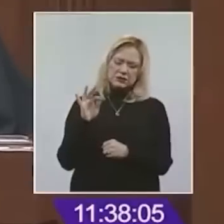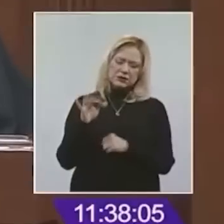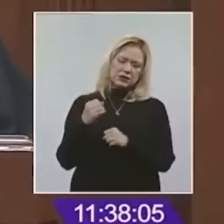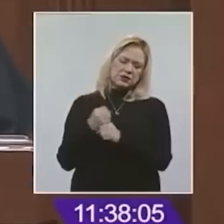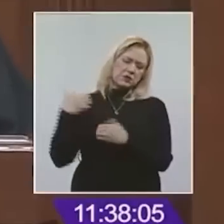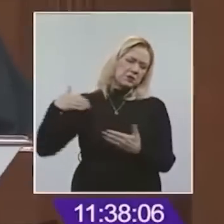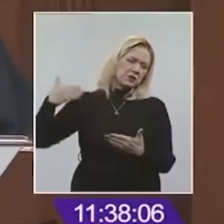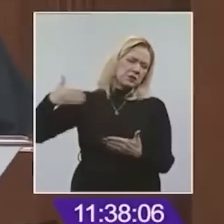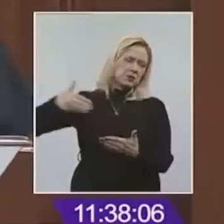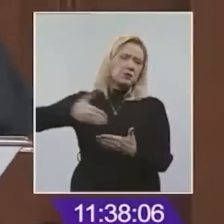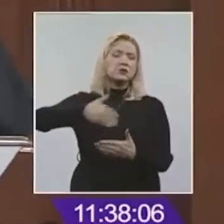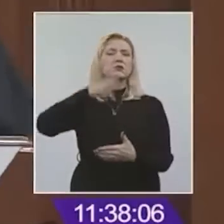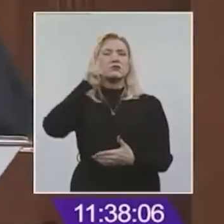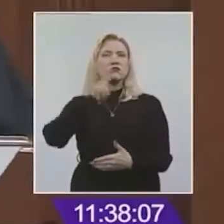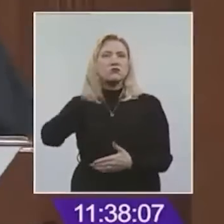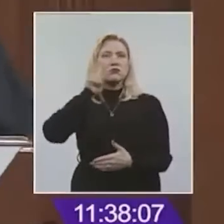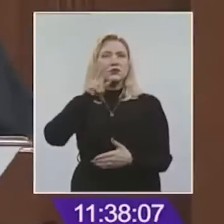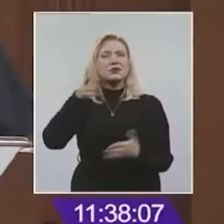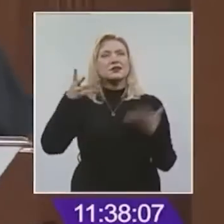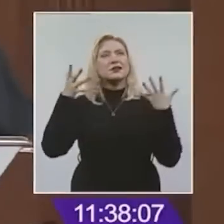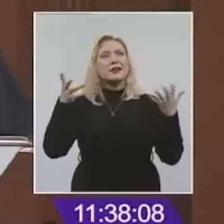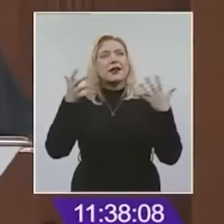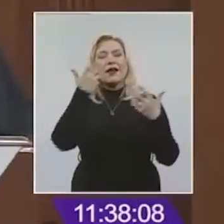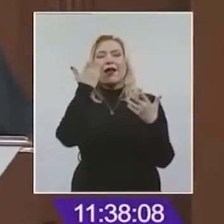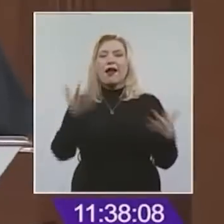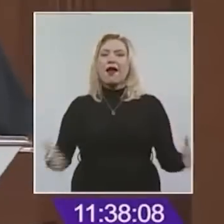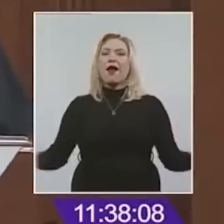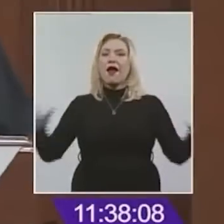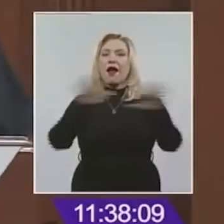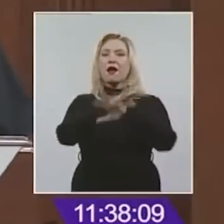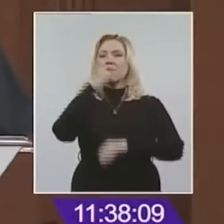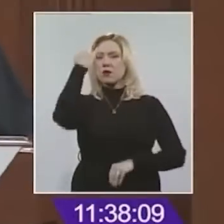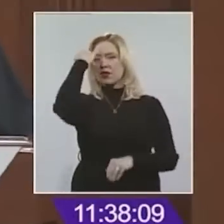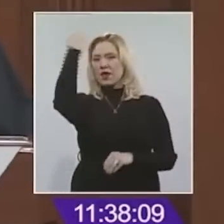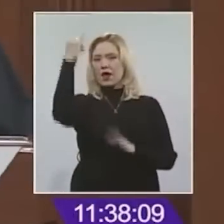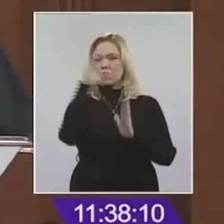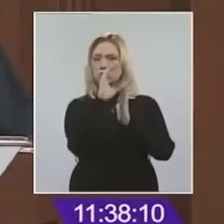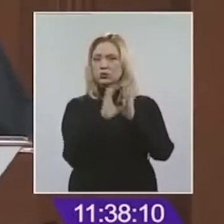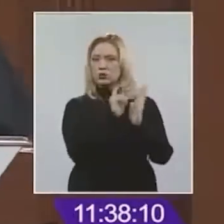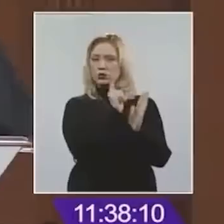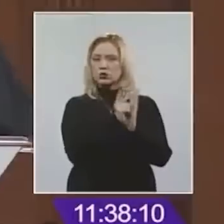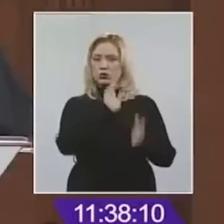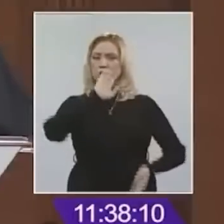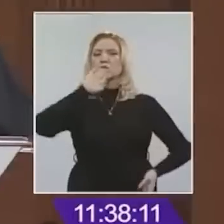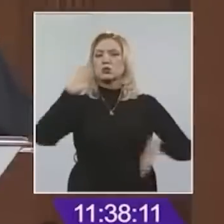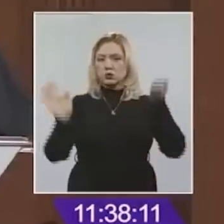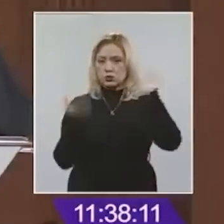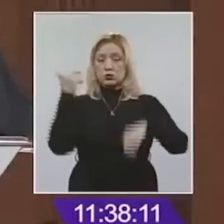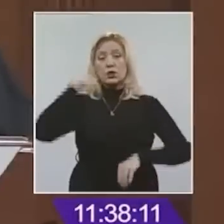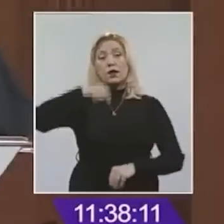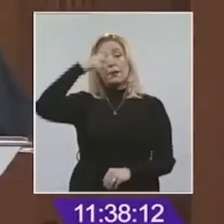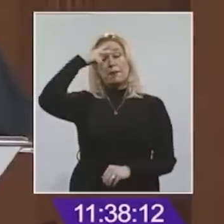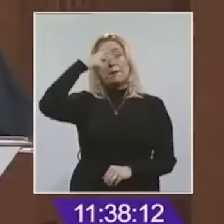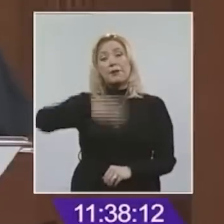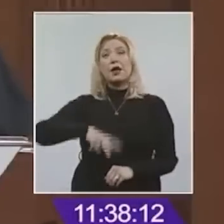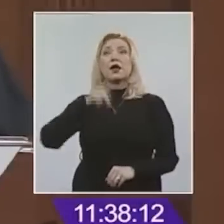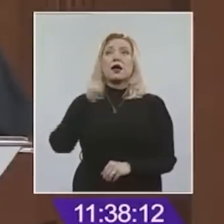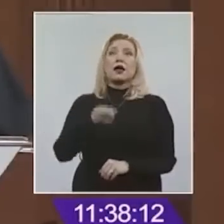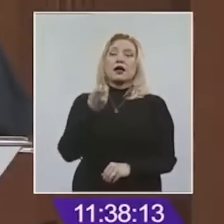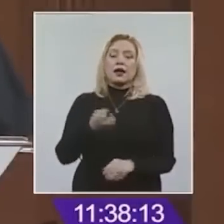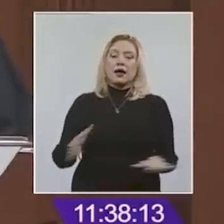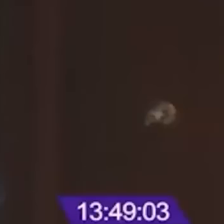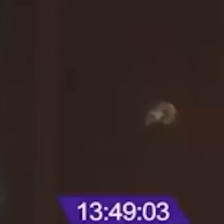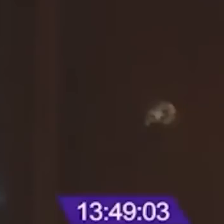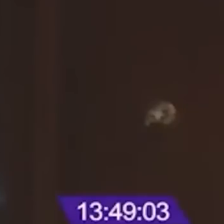Poder Judicial, de alguna u otra manera, pareciera que por no ser electos por voto popular, se sienten pues como